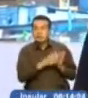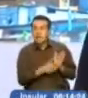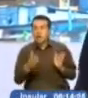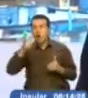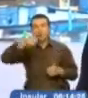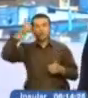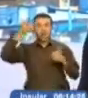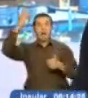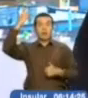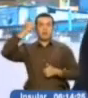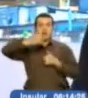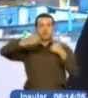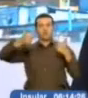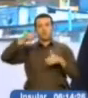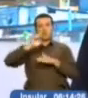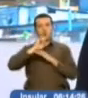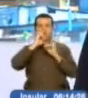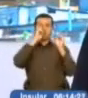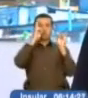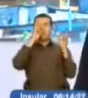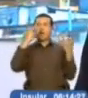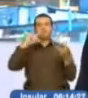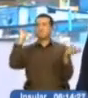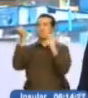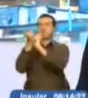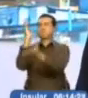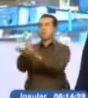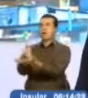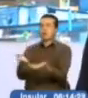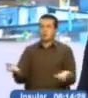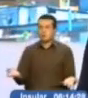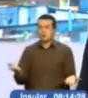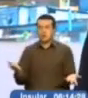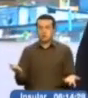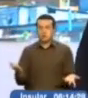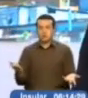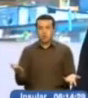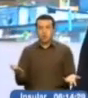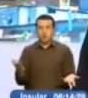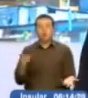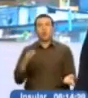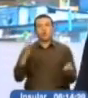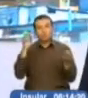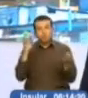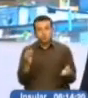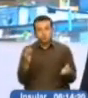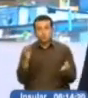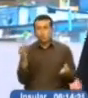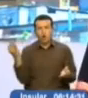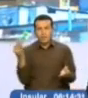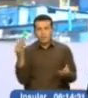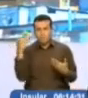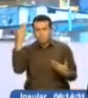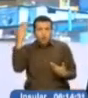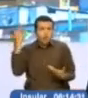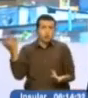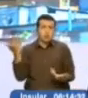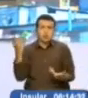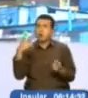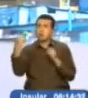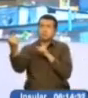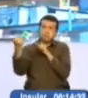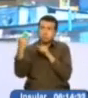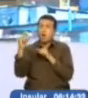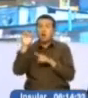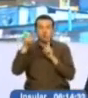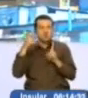poderes de este país se desconfiguraron. Eso hace que inevitablemente la política vuelva a su forma más pura, que es la política de la confrontación por